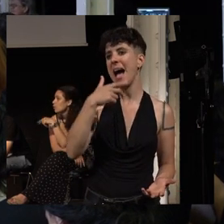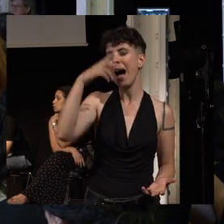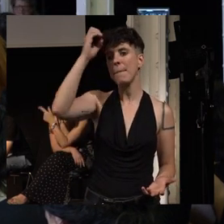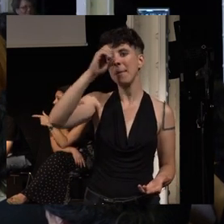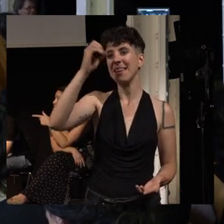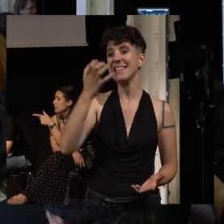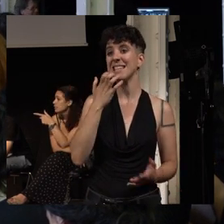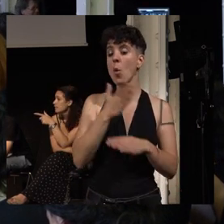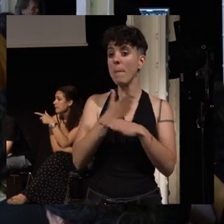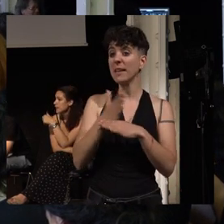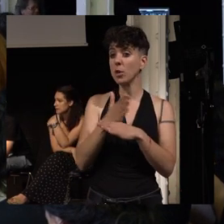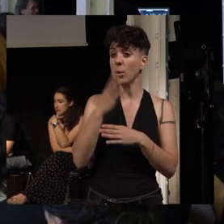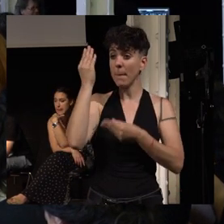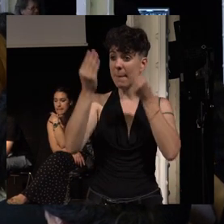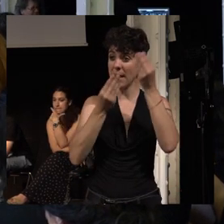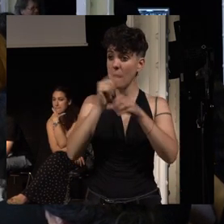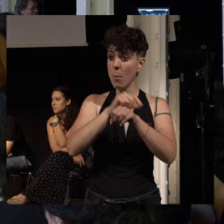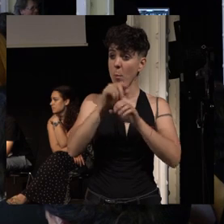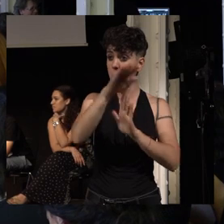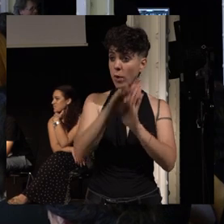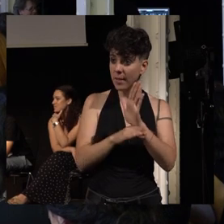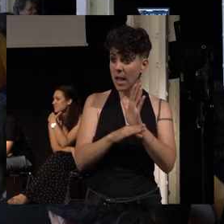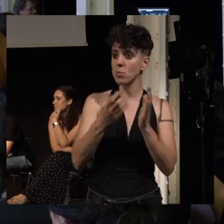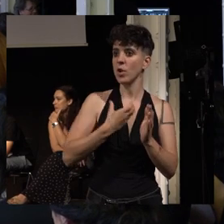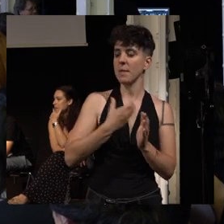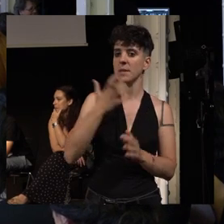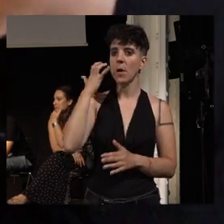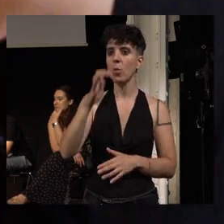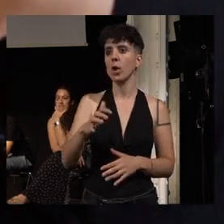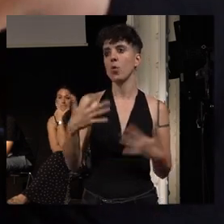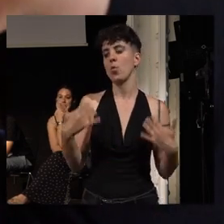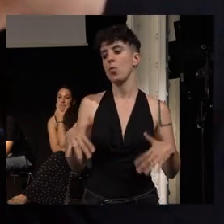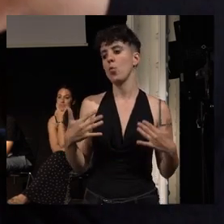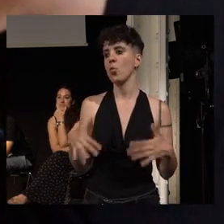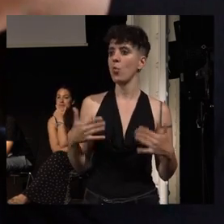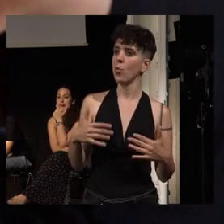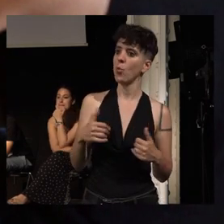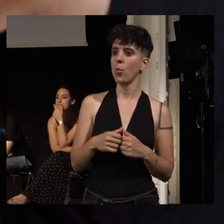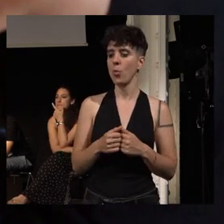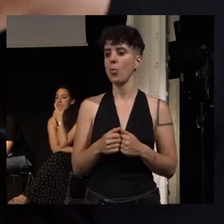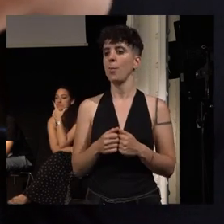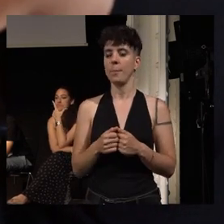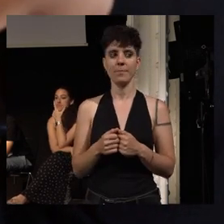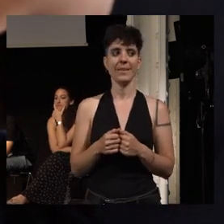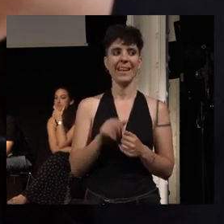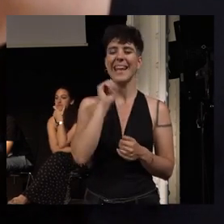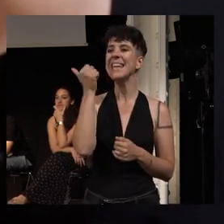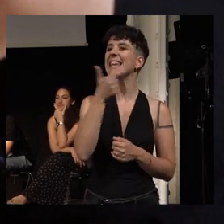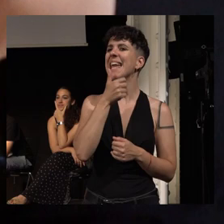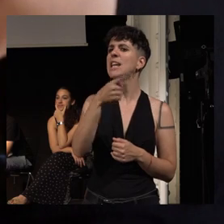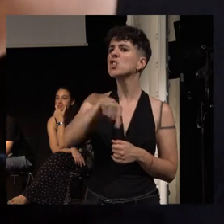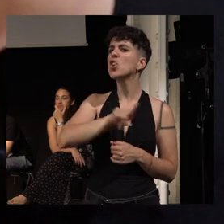está pensando políticas municipalistas queer, uy, vaya, vaya, vaya, vaya, ¿quiénes son